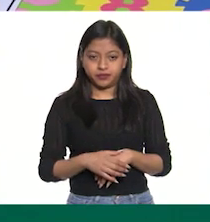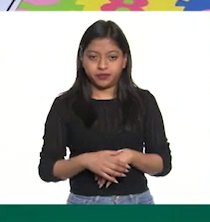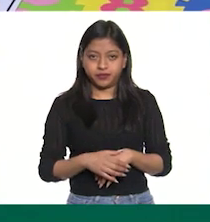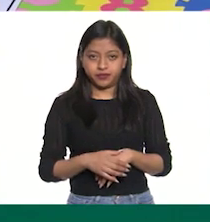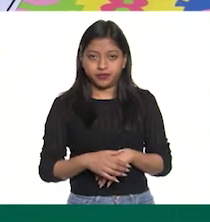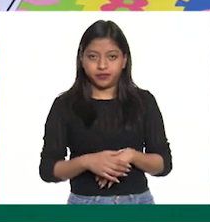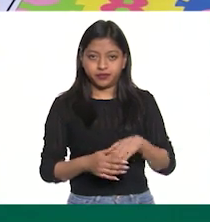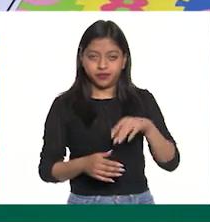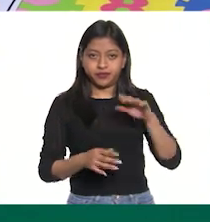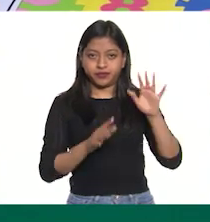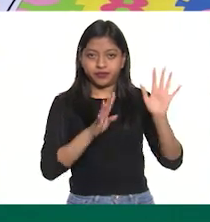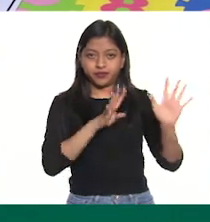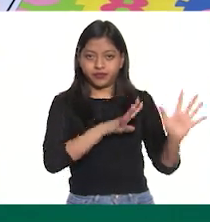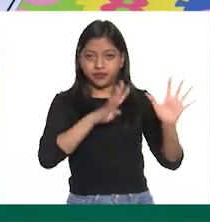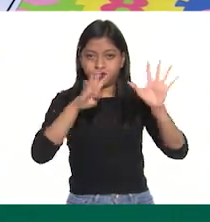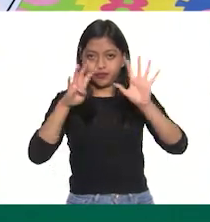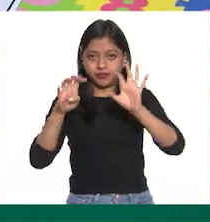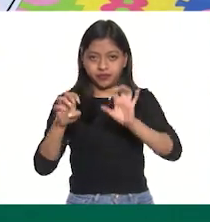¡Al